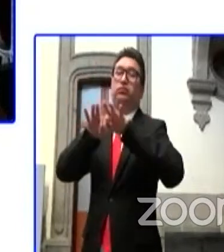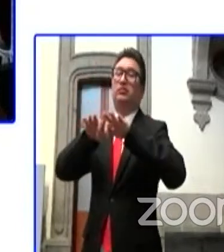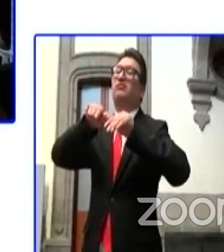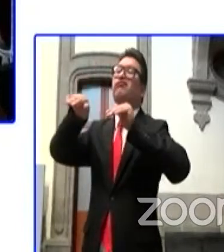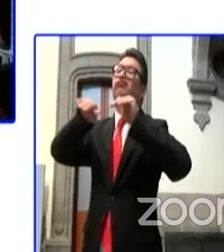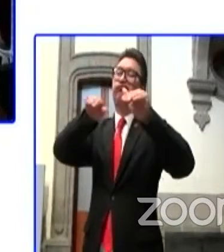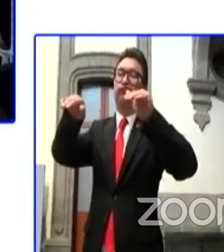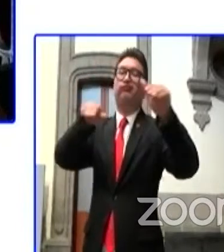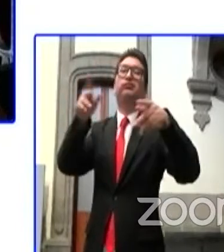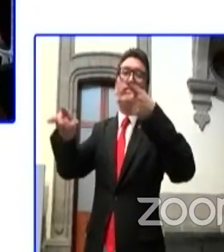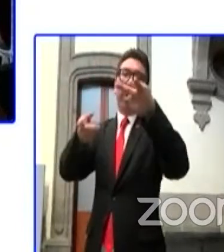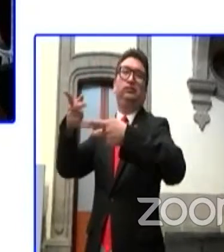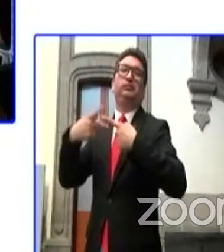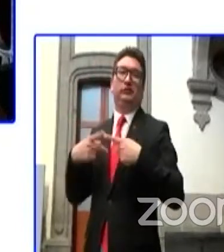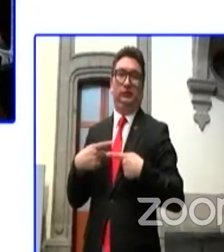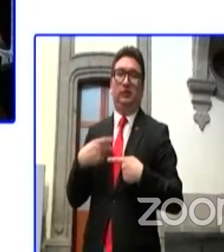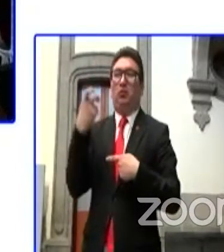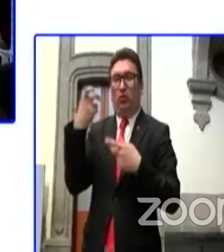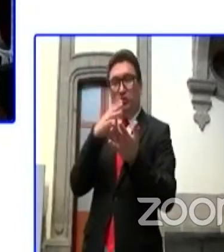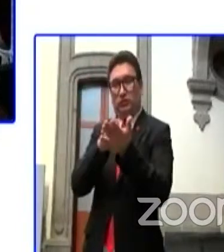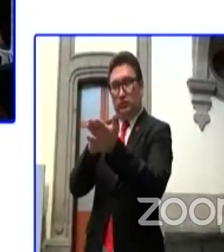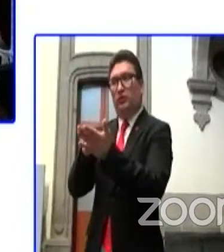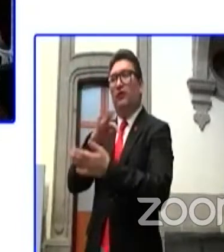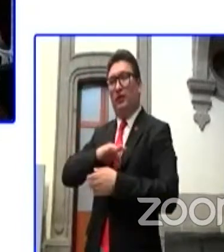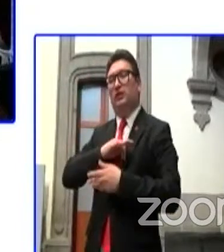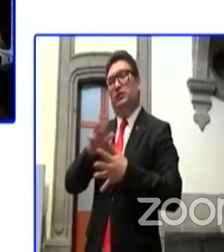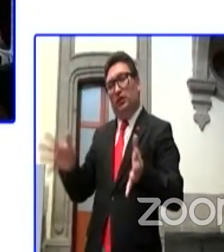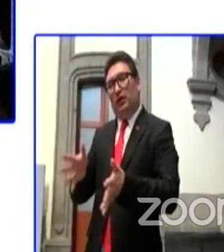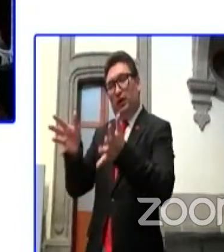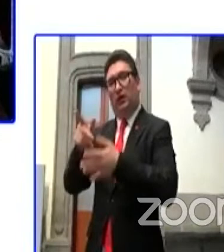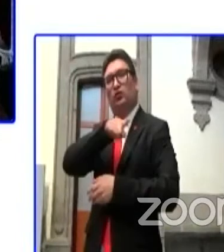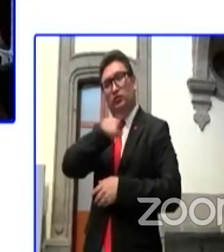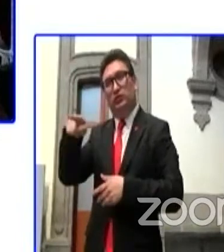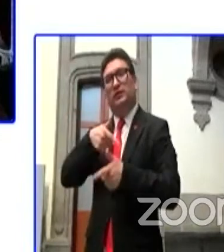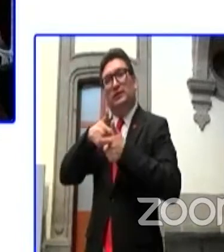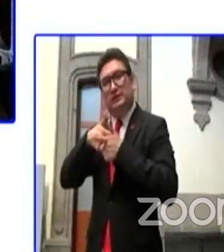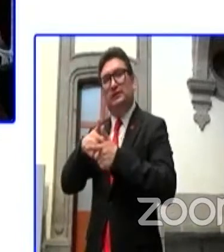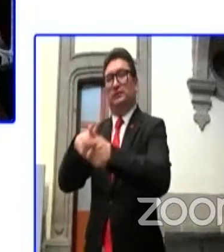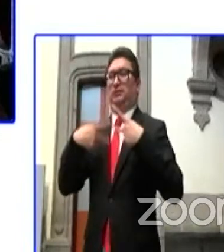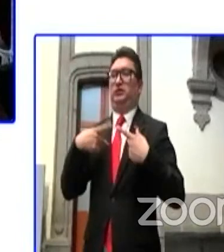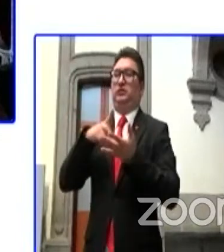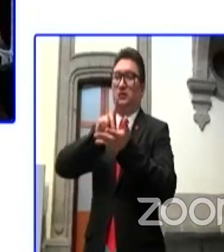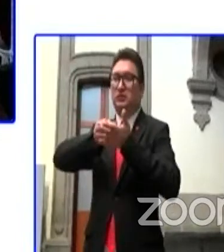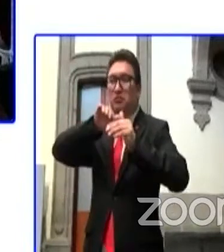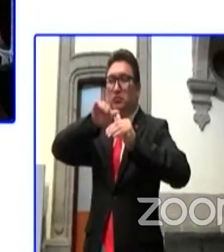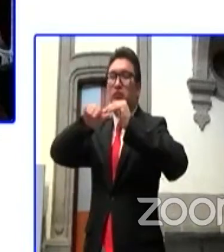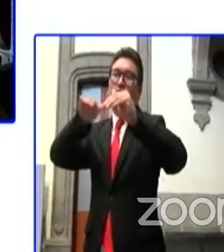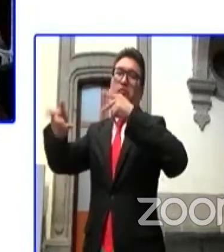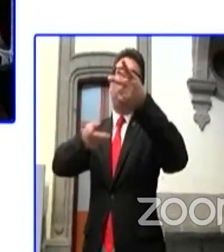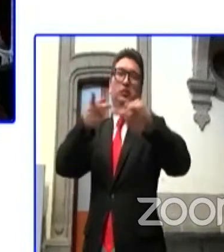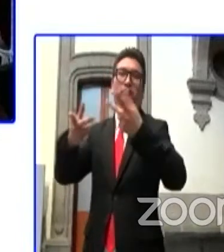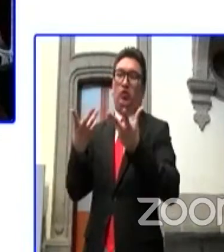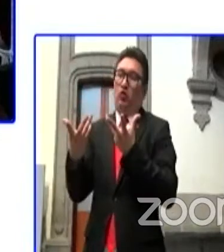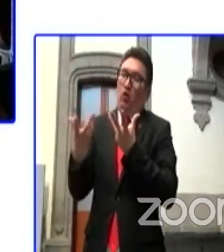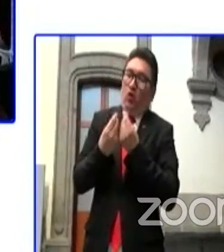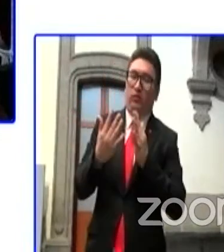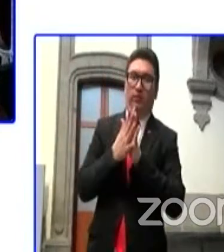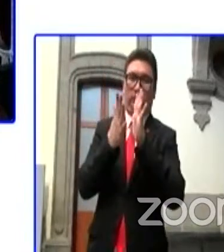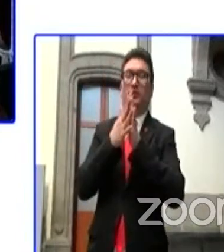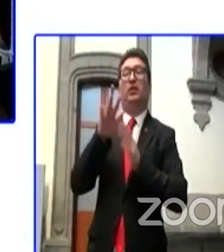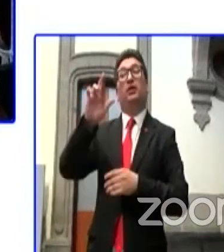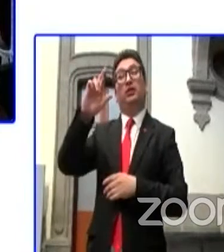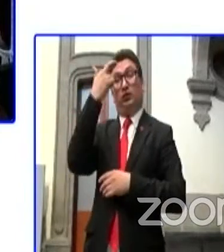verdad, aplaudirles y felicitarles y exhortarles a que no dejen de consultar. Porque además, esa es una de las